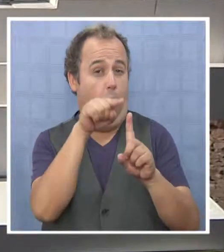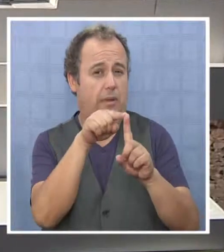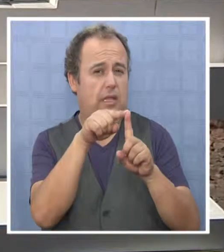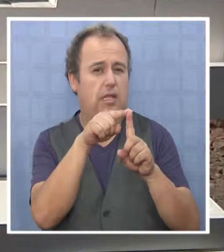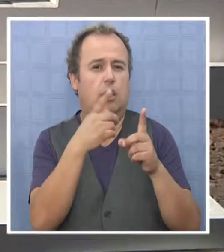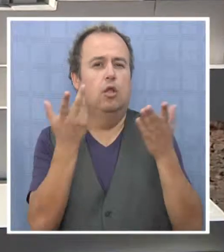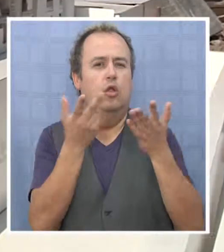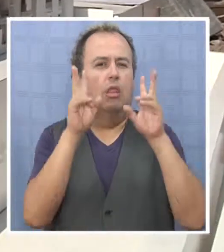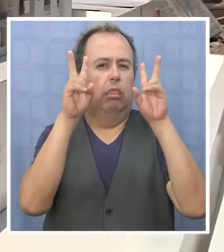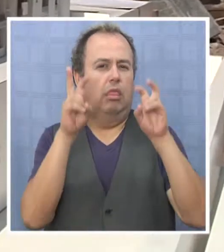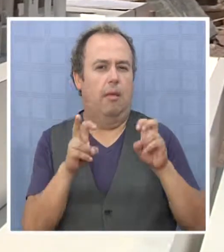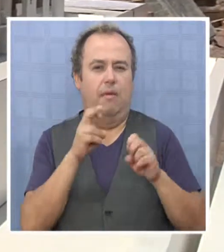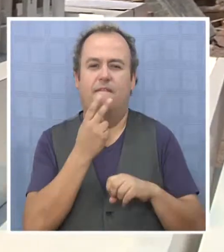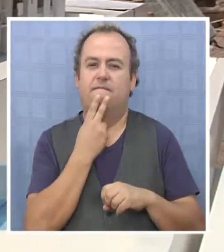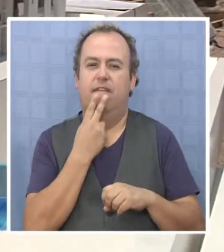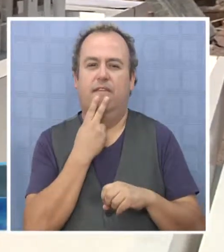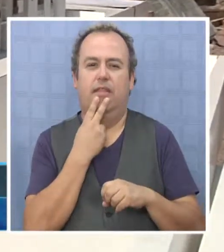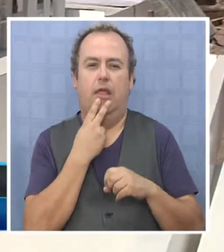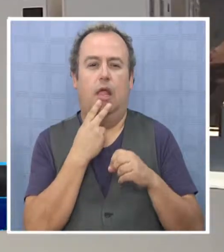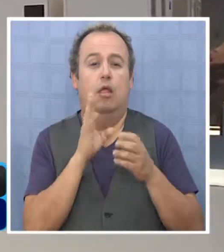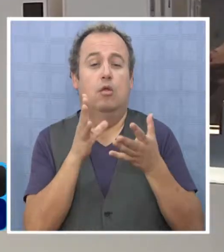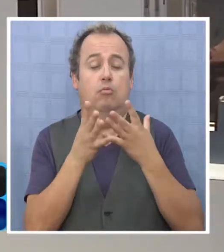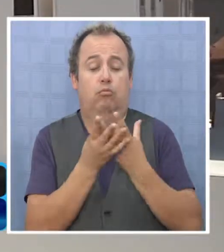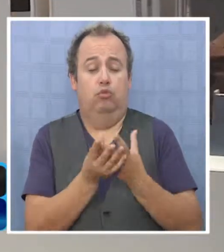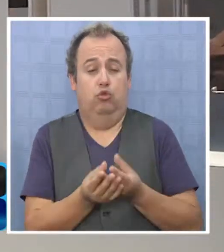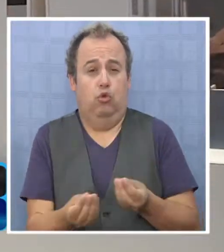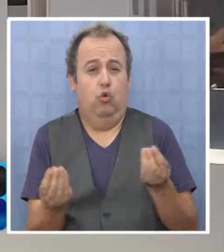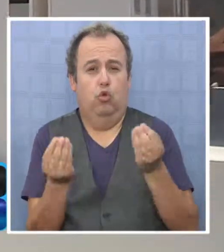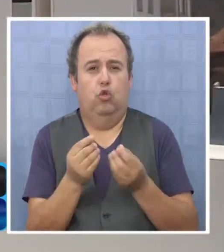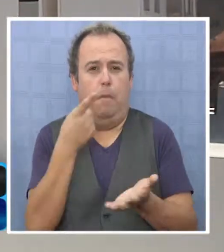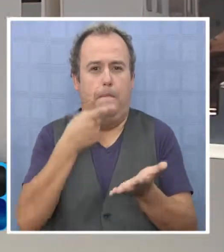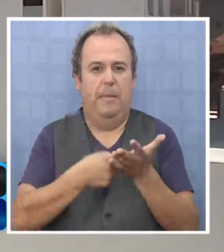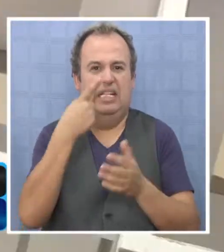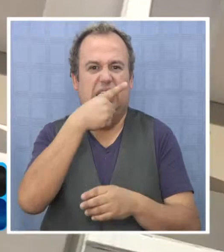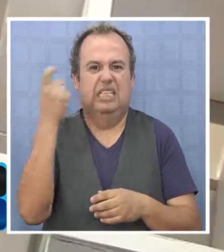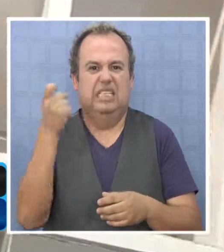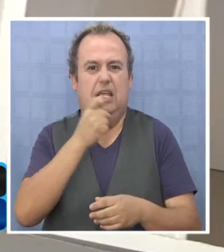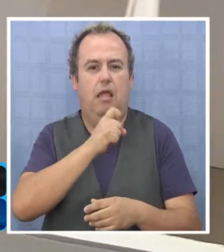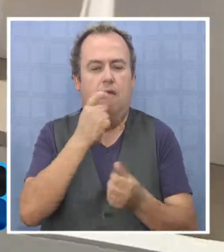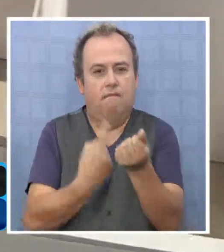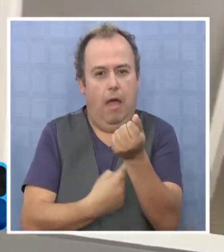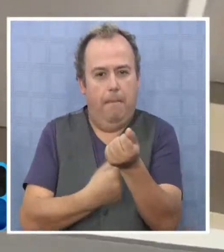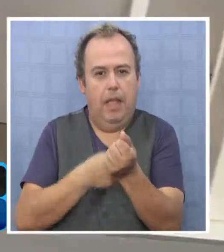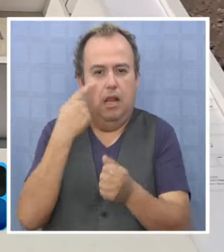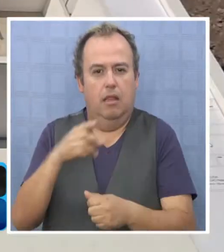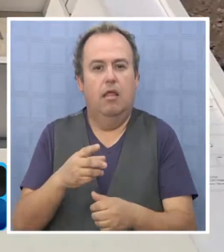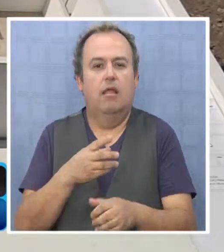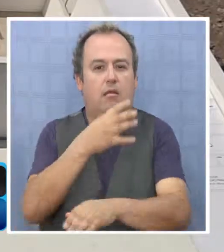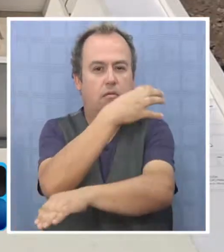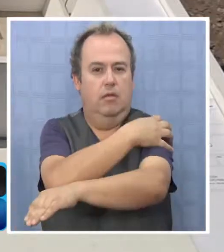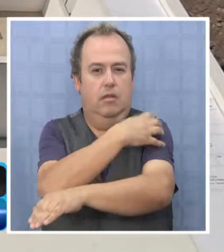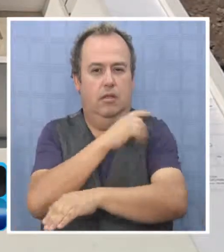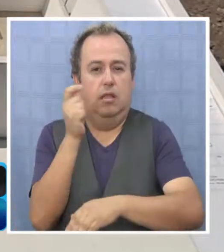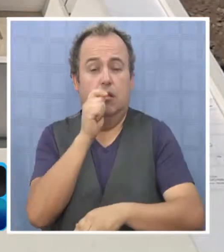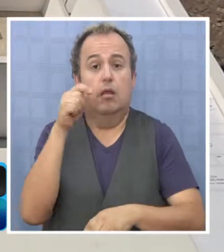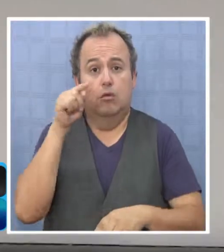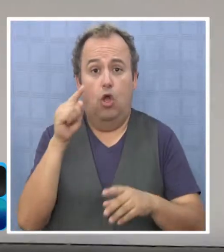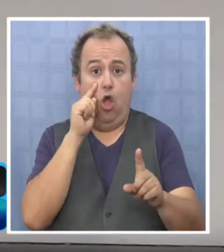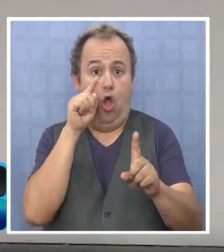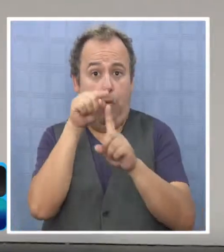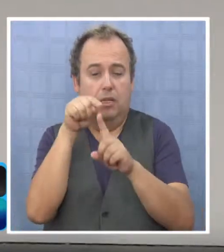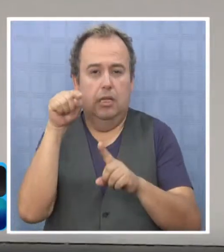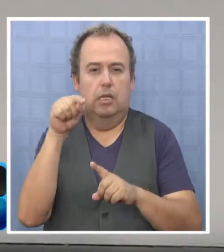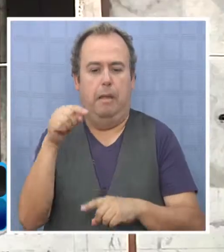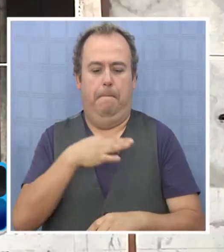el objetivo de solucionar el tema de vivienda a 1100 familias que viven en seis campamentos en tarapacá es la meta del ministro de